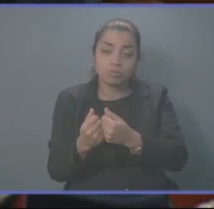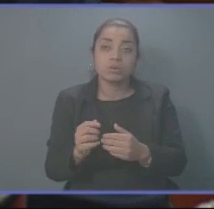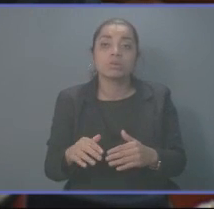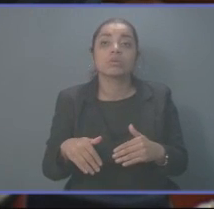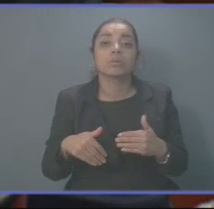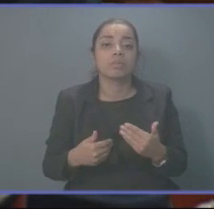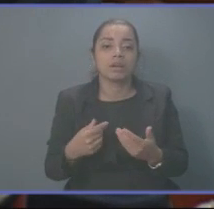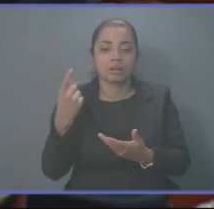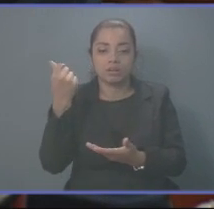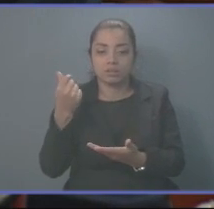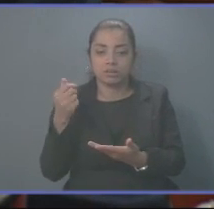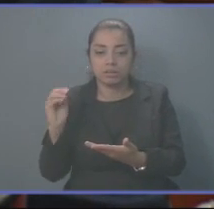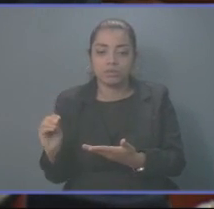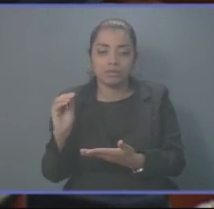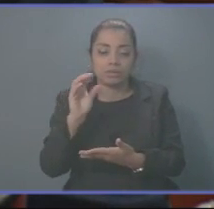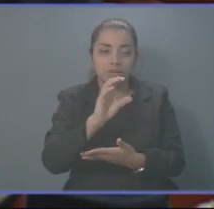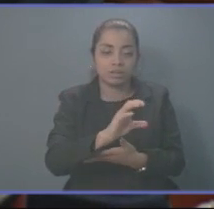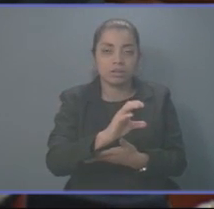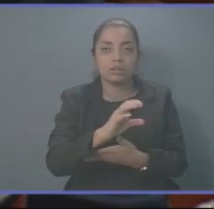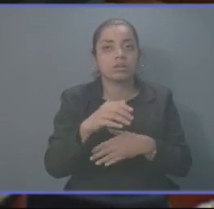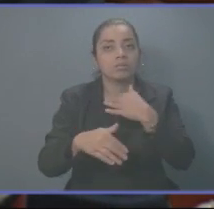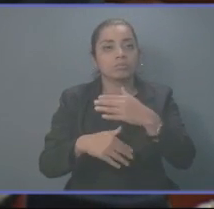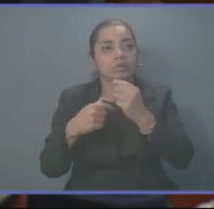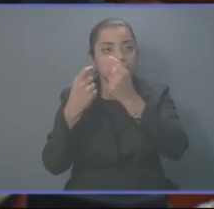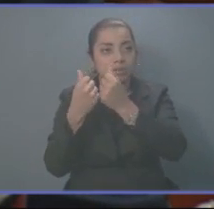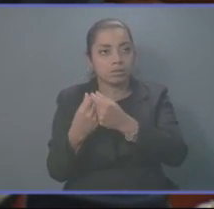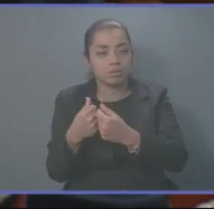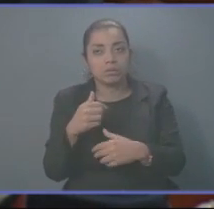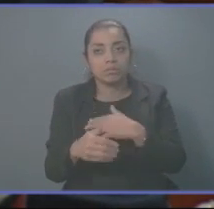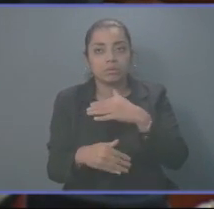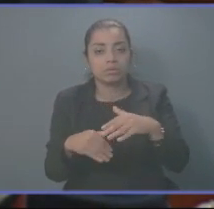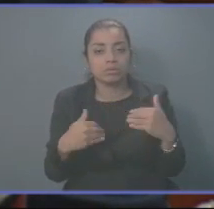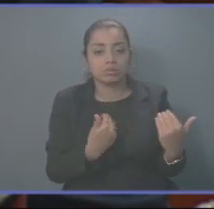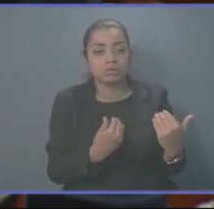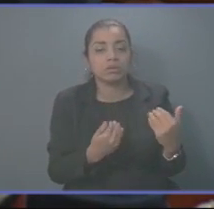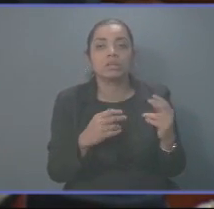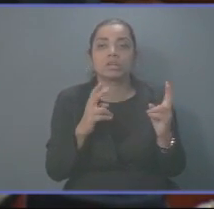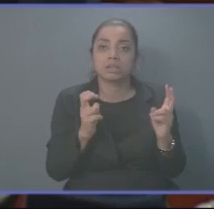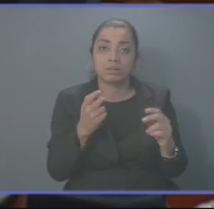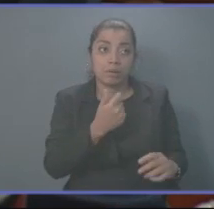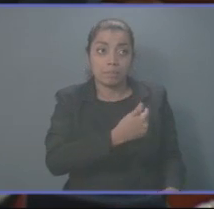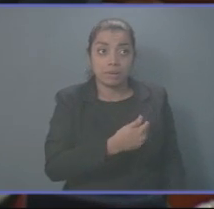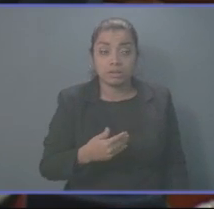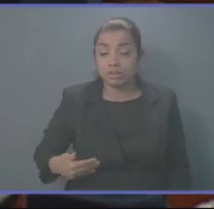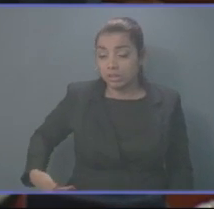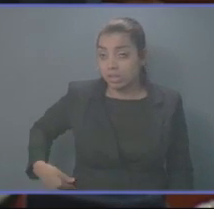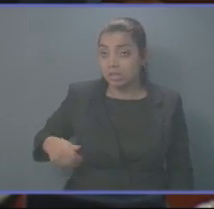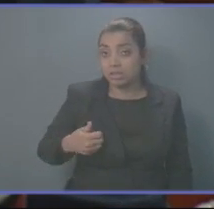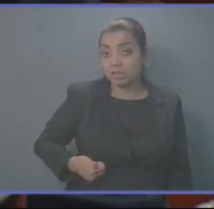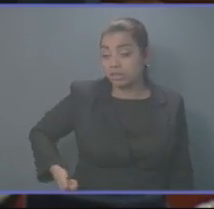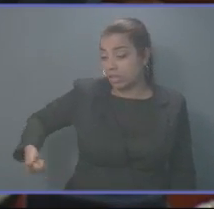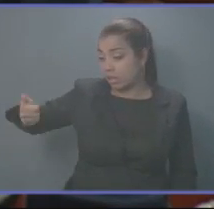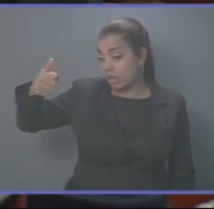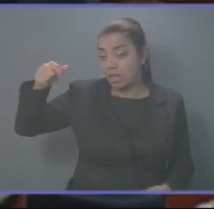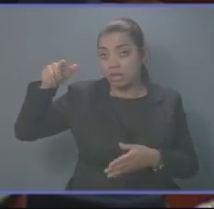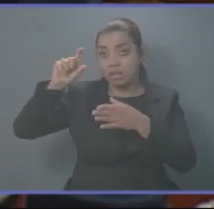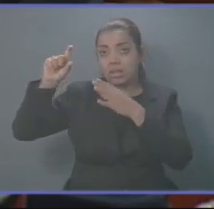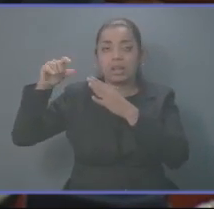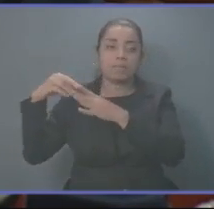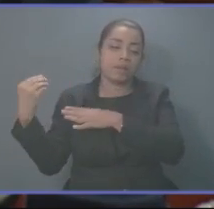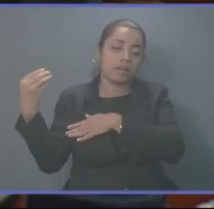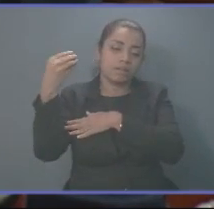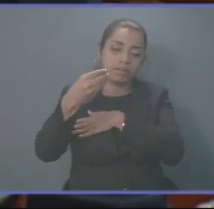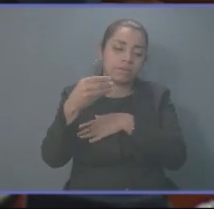de transferir recursos entre asignaciones presupuestarias en la parte correspondiente a la Presidencia de la República al ramo de Defensa